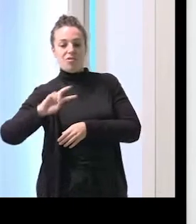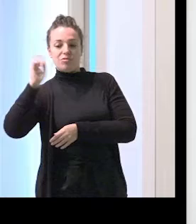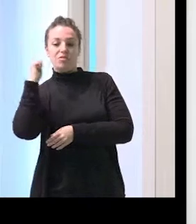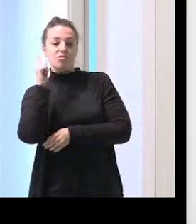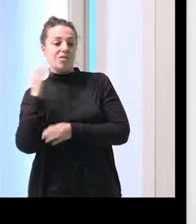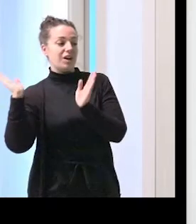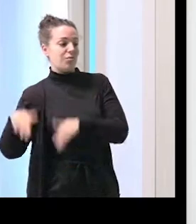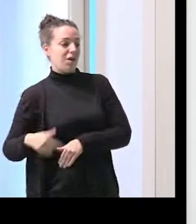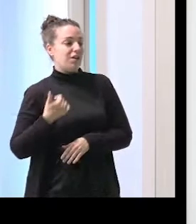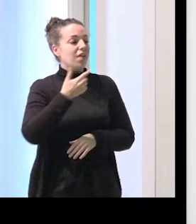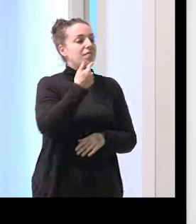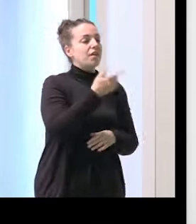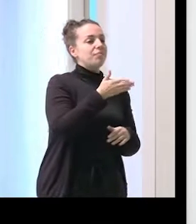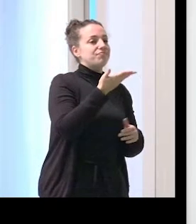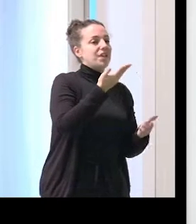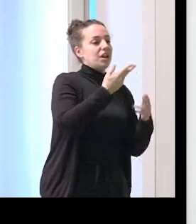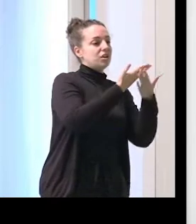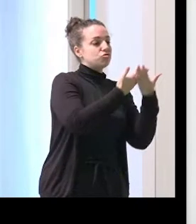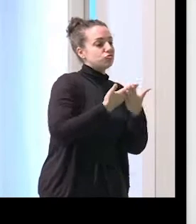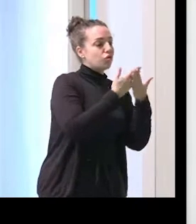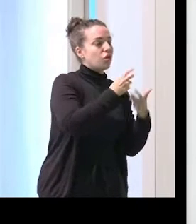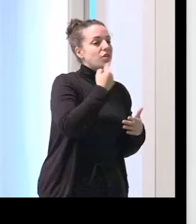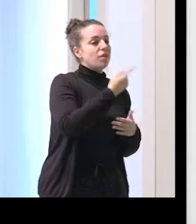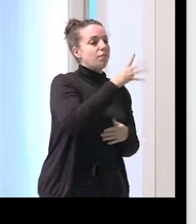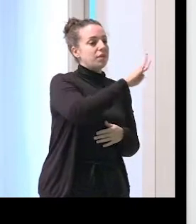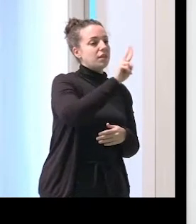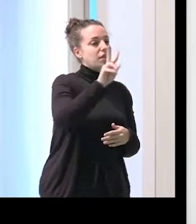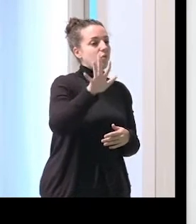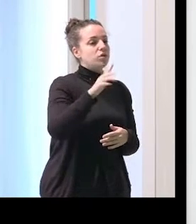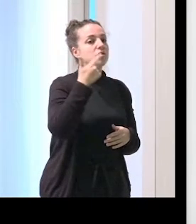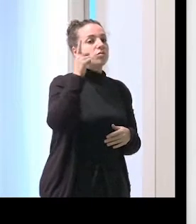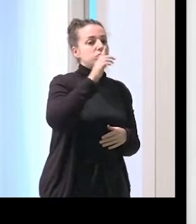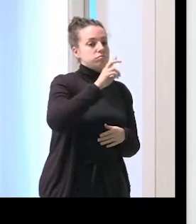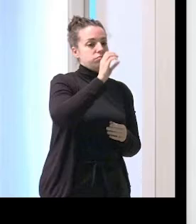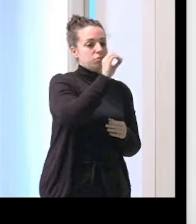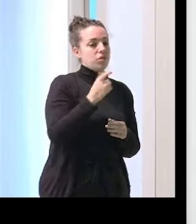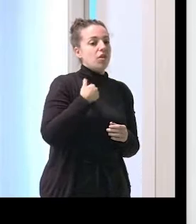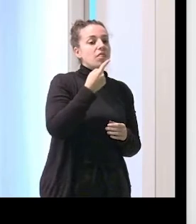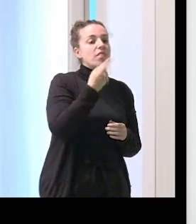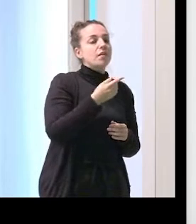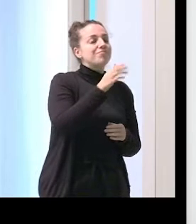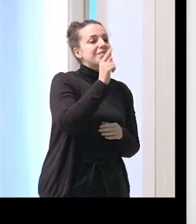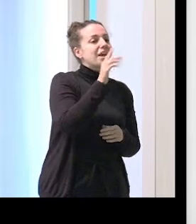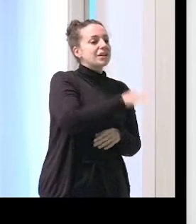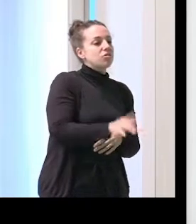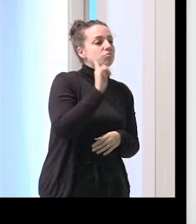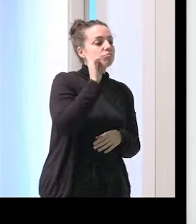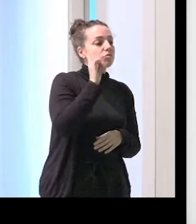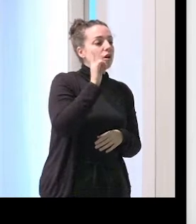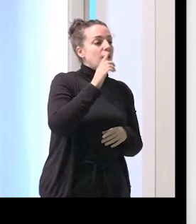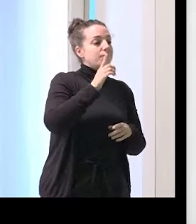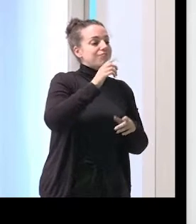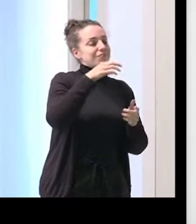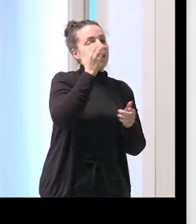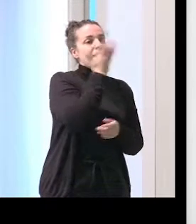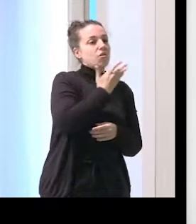sordera. Otro estudio habla de un 24%. Y el 59% de los niños con hipoacusia unilateral tenían algún problema académico o del comportamiento en